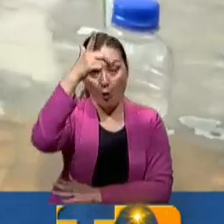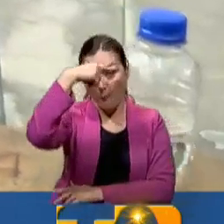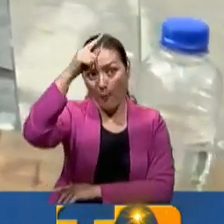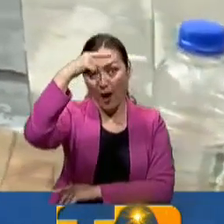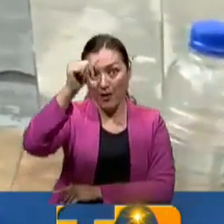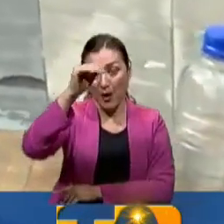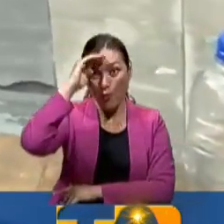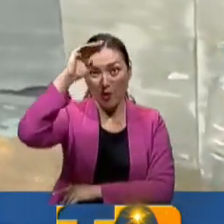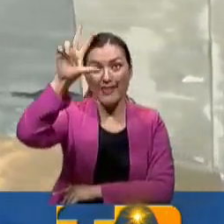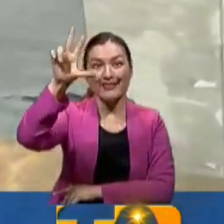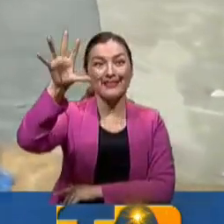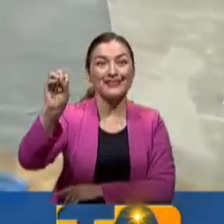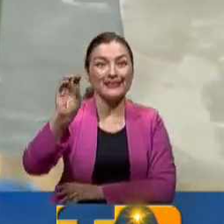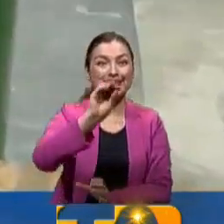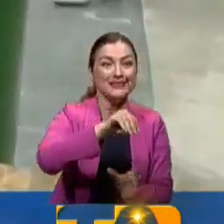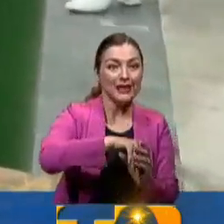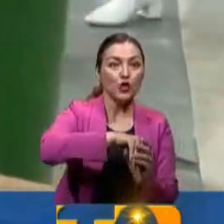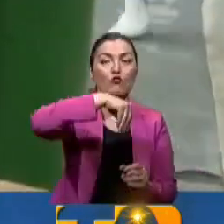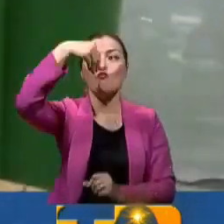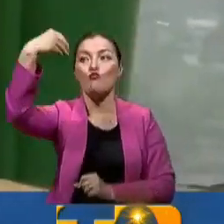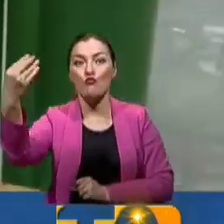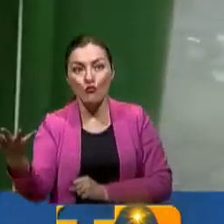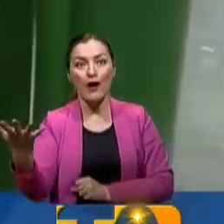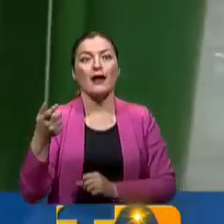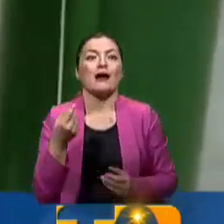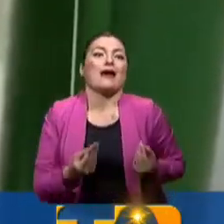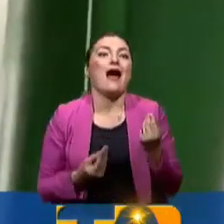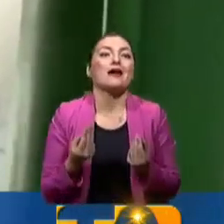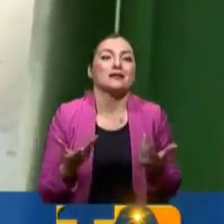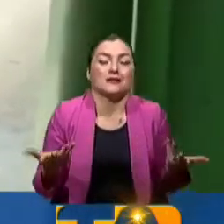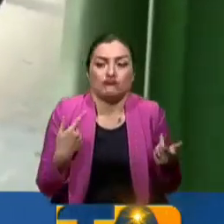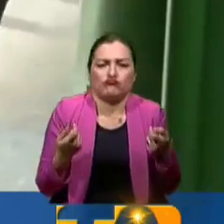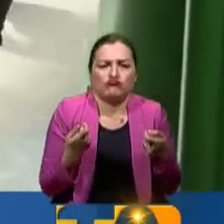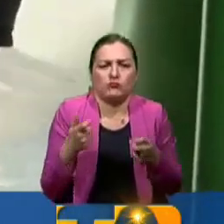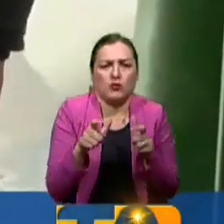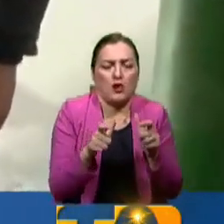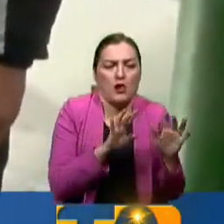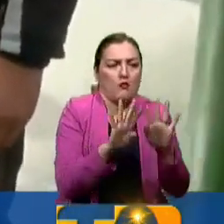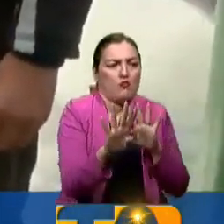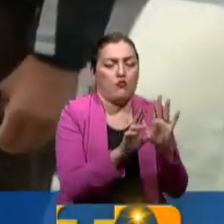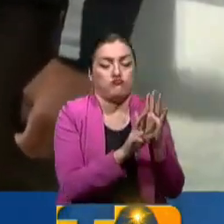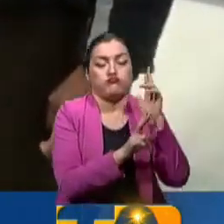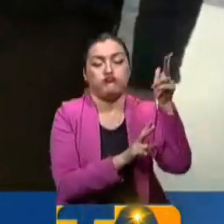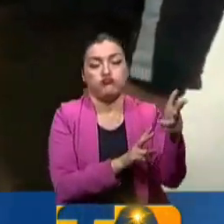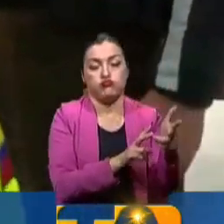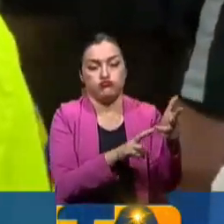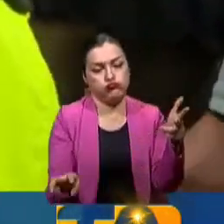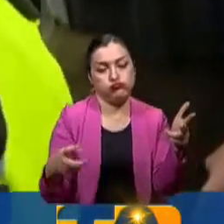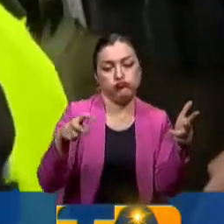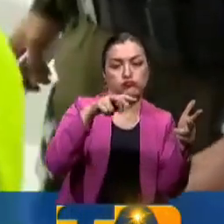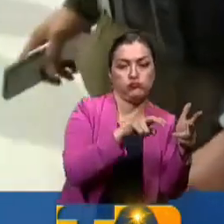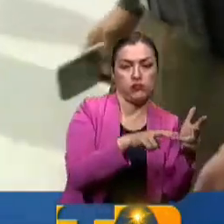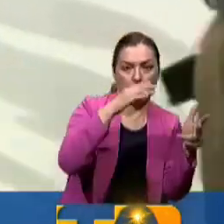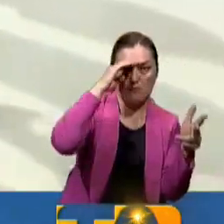30 servidores, tanto en la parte interna como externa, que hacen el control de las personas que van a subir a este tipo de transporte